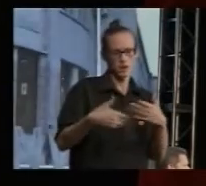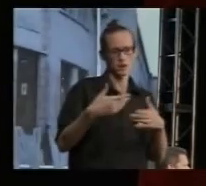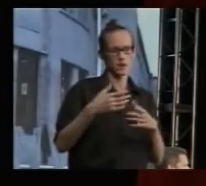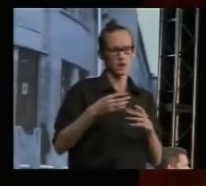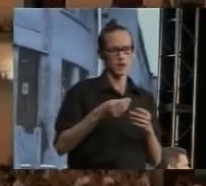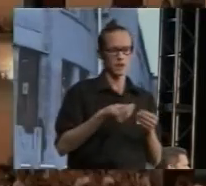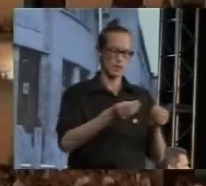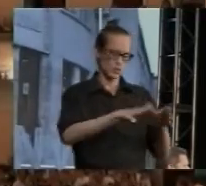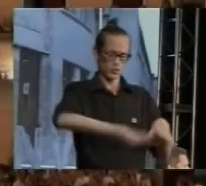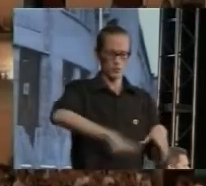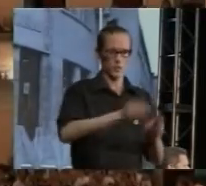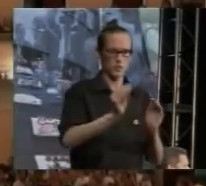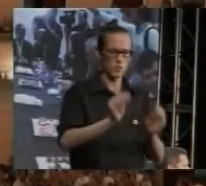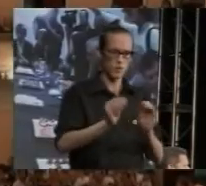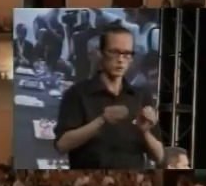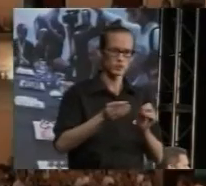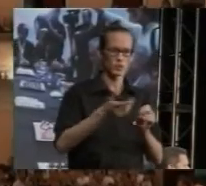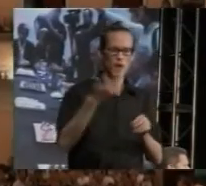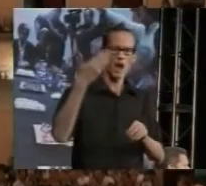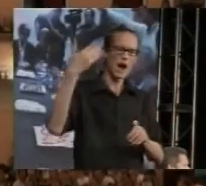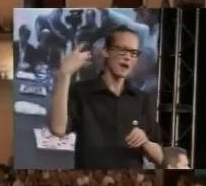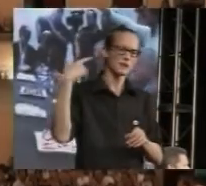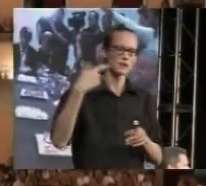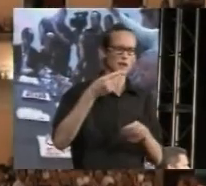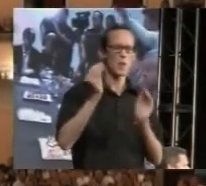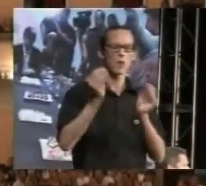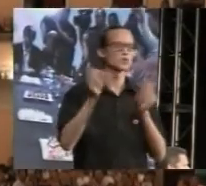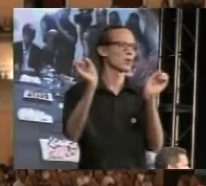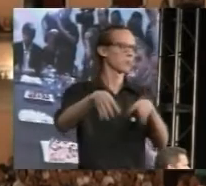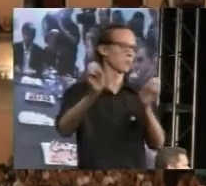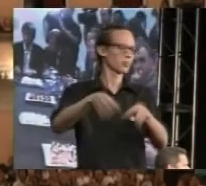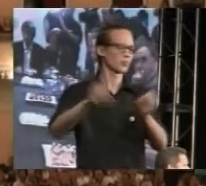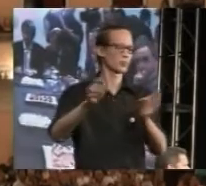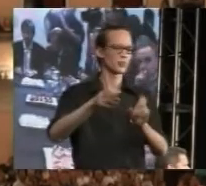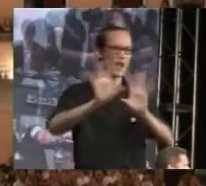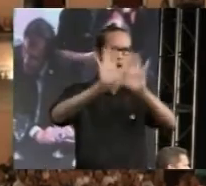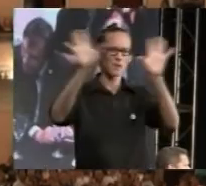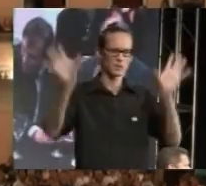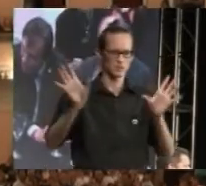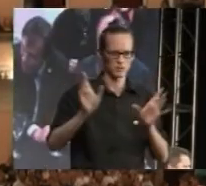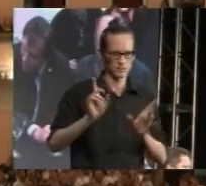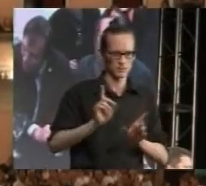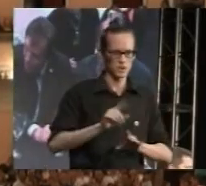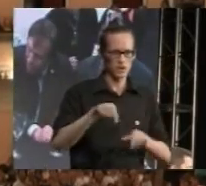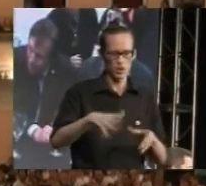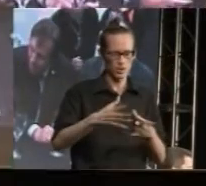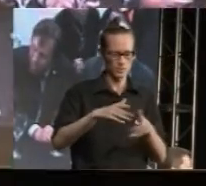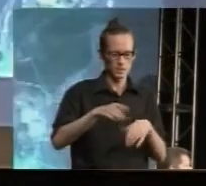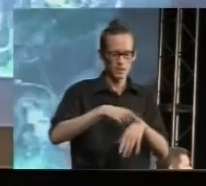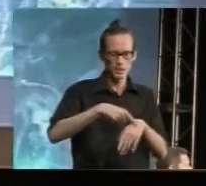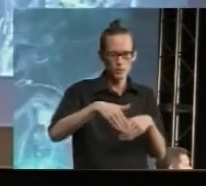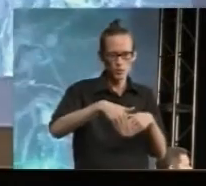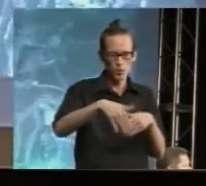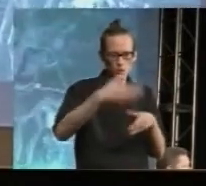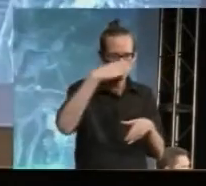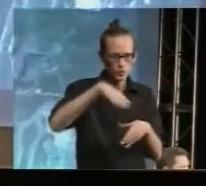terminar con 90 años de volcadero a cielo abierto. Este proyecto está en su etapa final y esperamos la